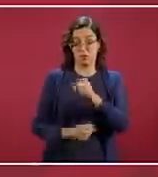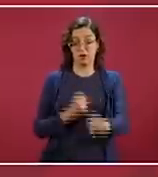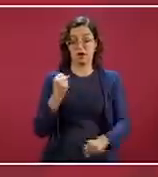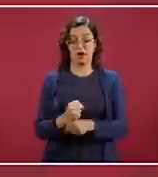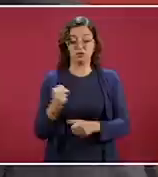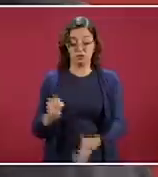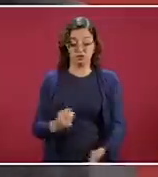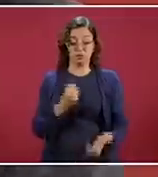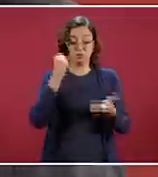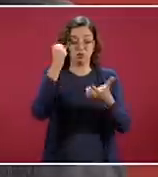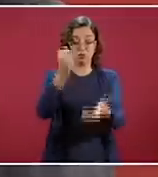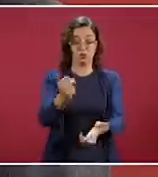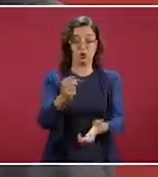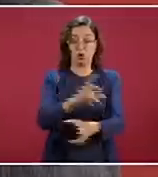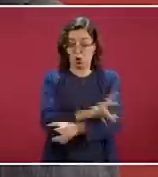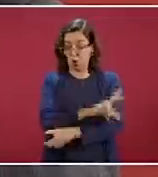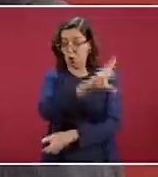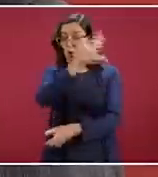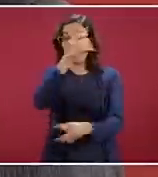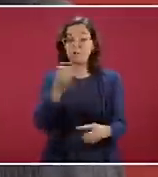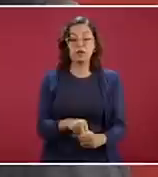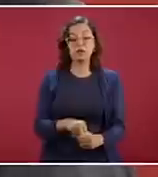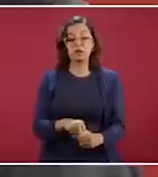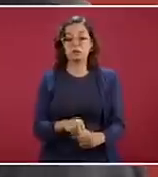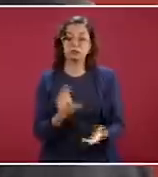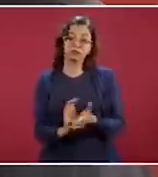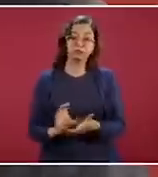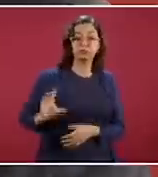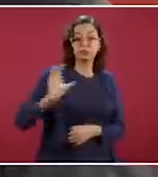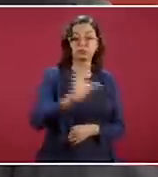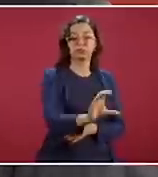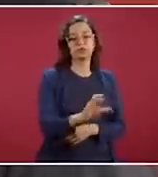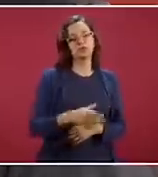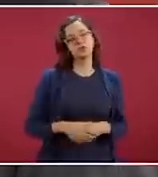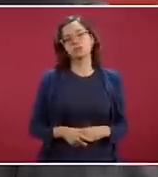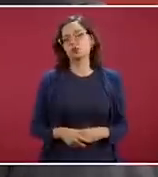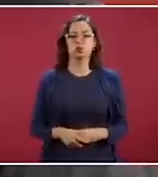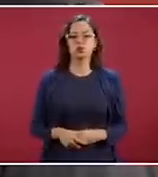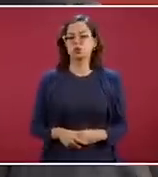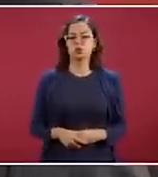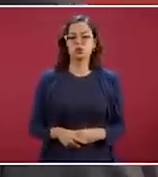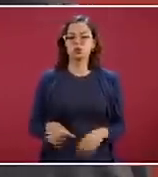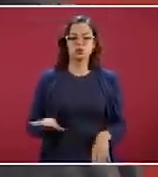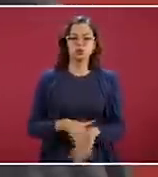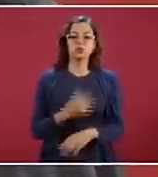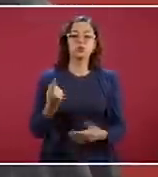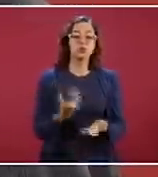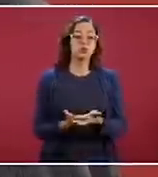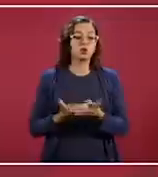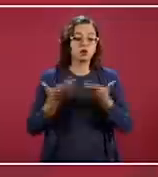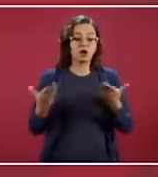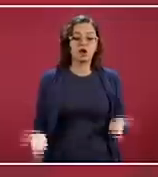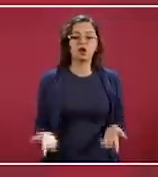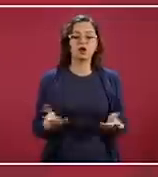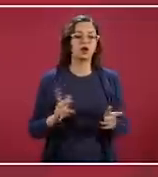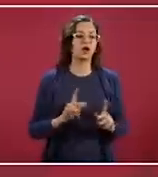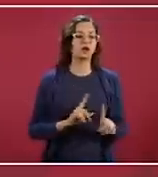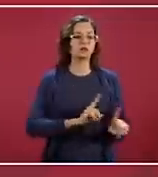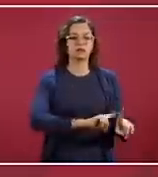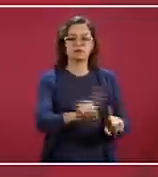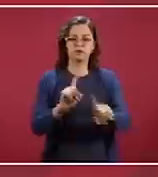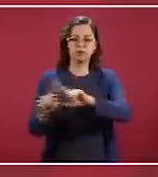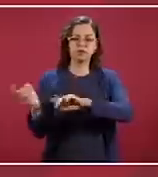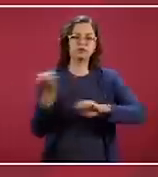pues no esté tan comprometido, porque ahora en la mayoría de los estados y